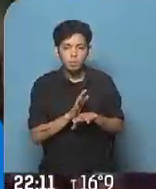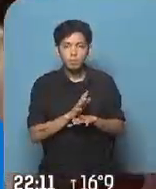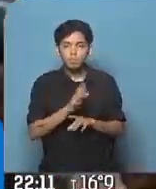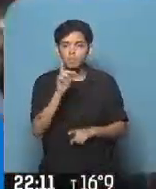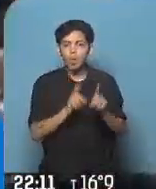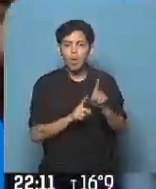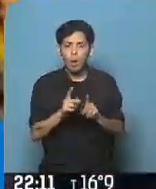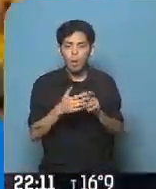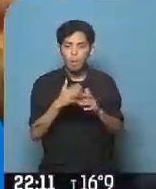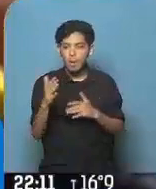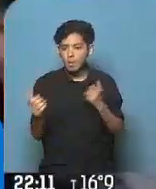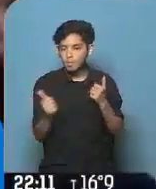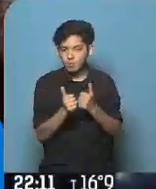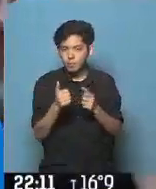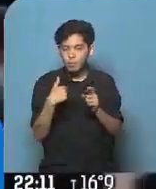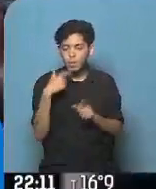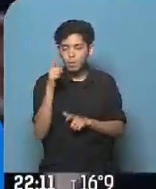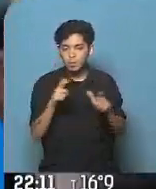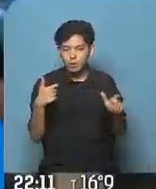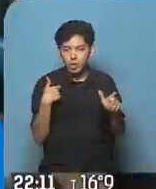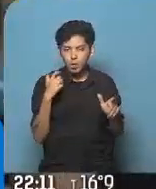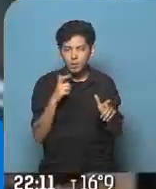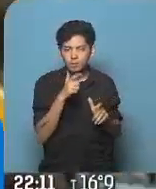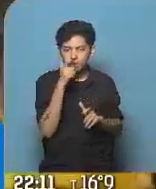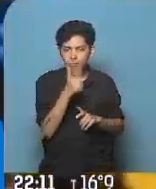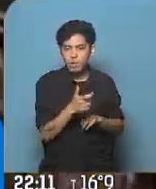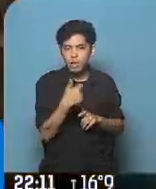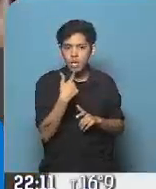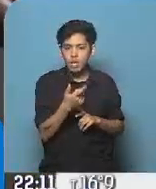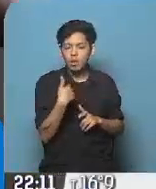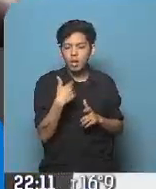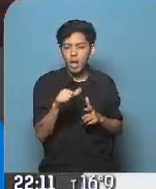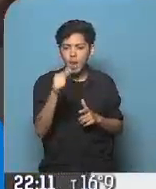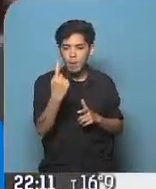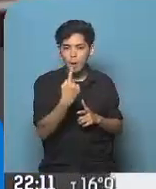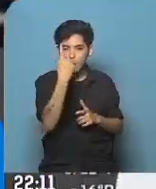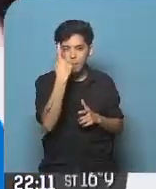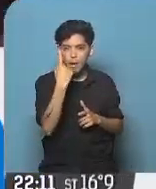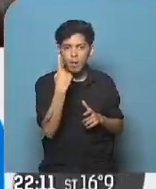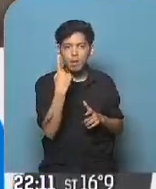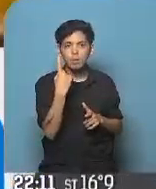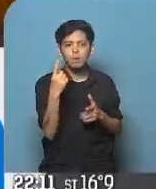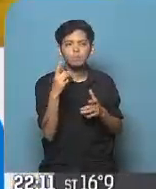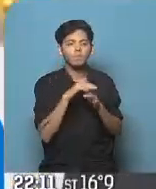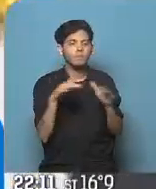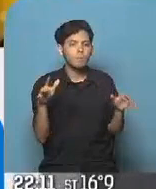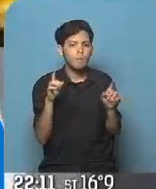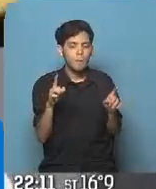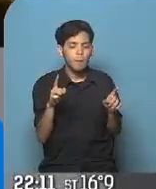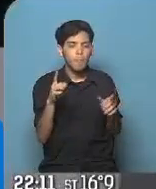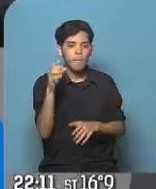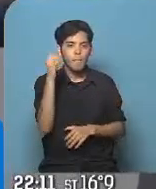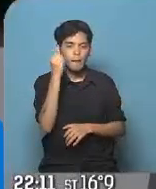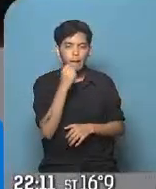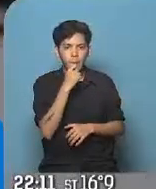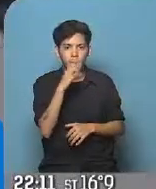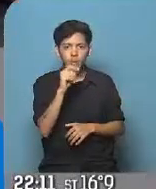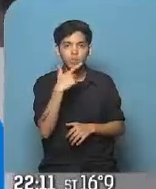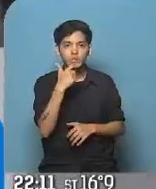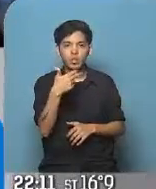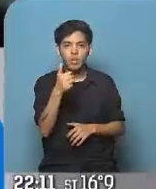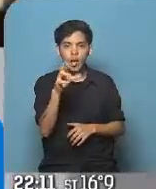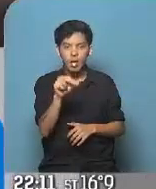más inmediatos allegados. ¿Por qué te cuento de la relación de Bolsonaro con el establishment económico? Cuando Bolsonaro hasta ahora